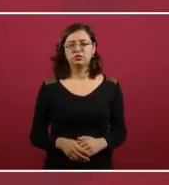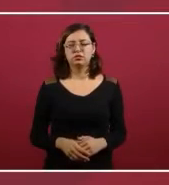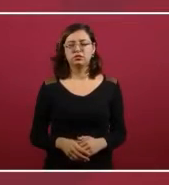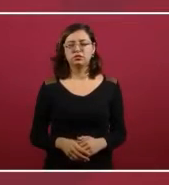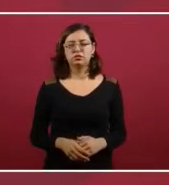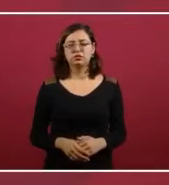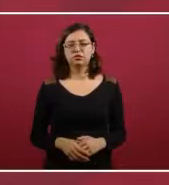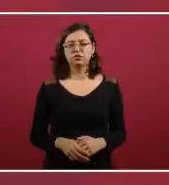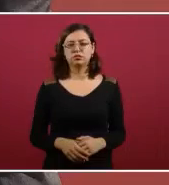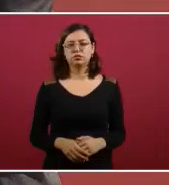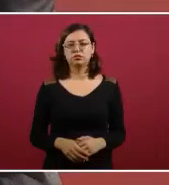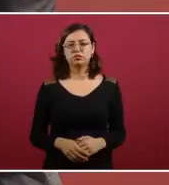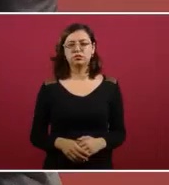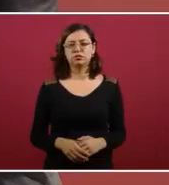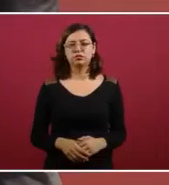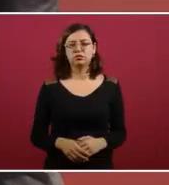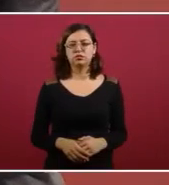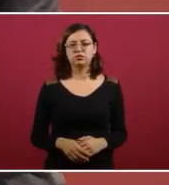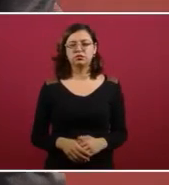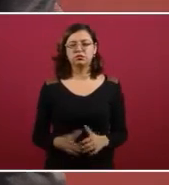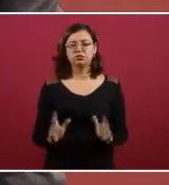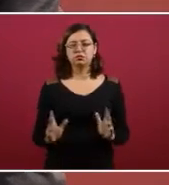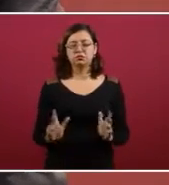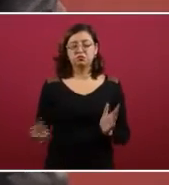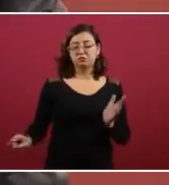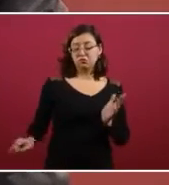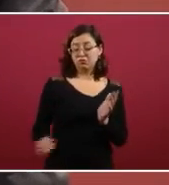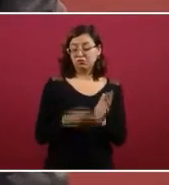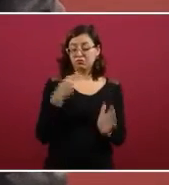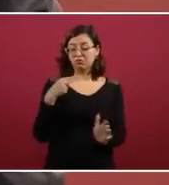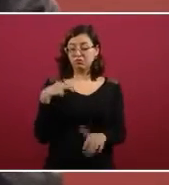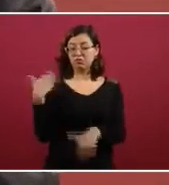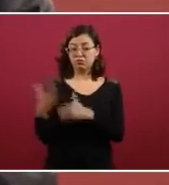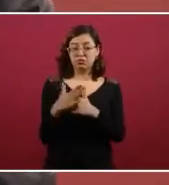para lo que se va a hacer,